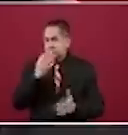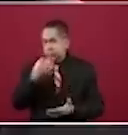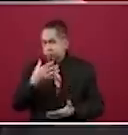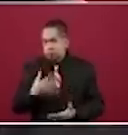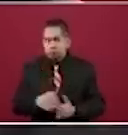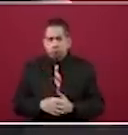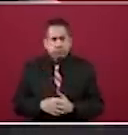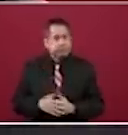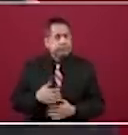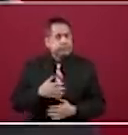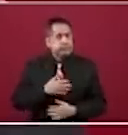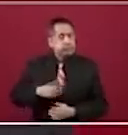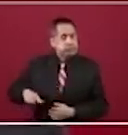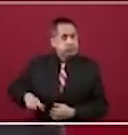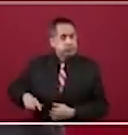El gobierno